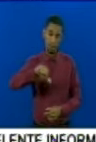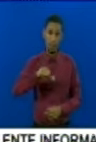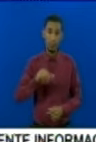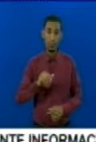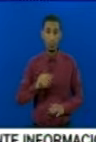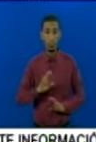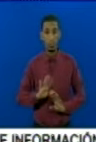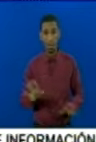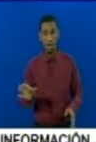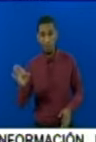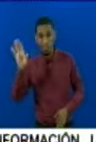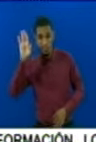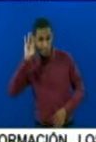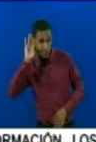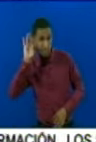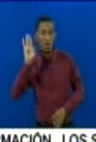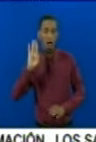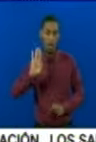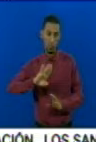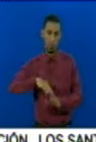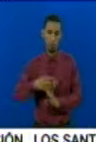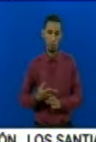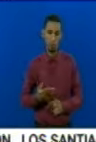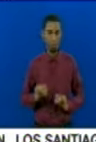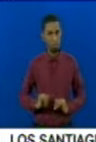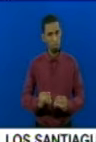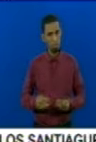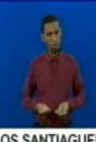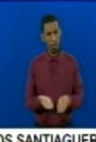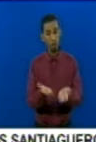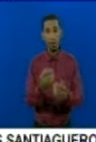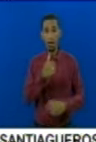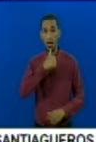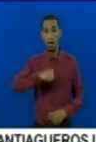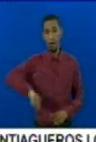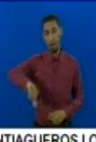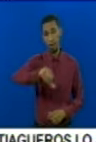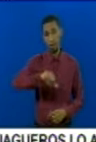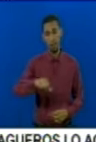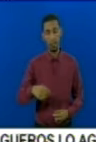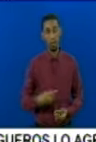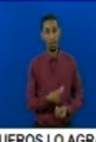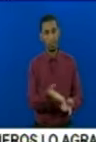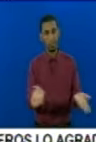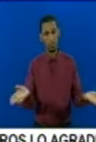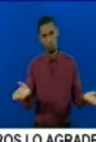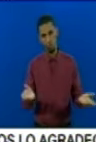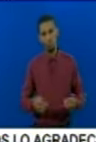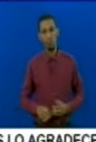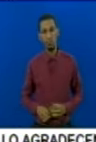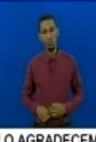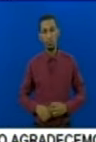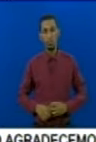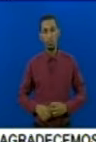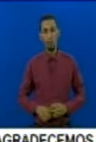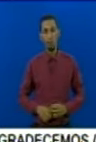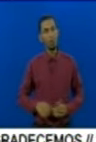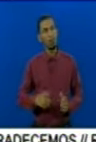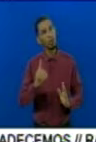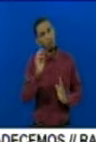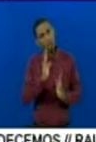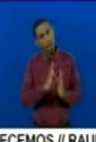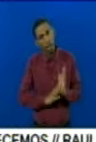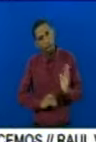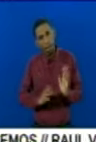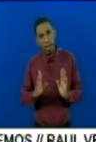certeza, confirmación de que se iniciaría la distribución del aceite, le informaríamos a nuestro pueblo incluso a qué mes correspondería